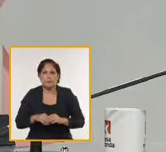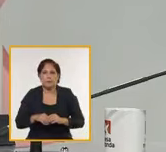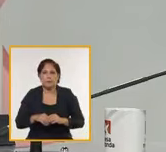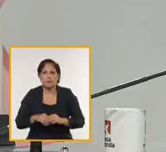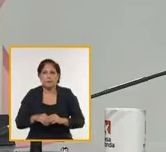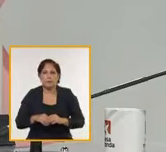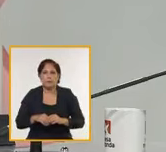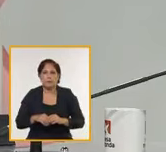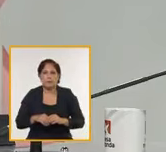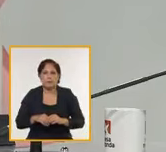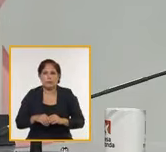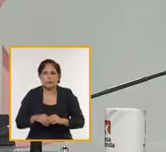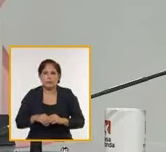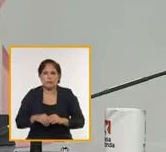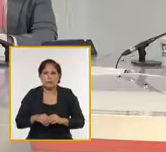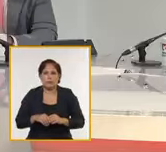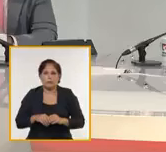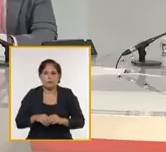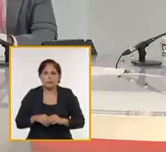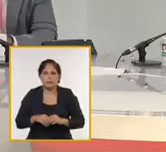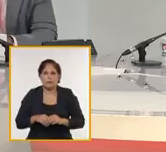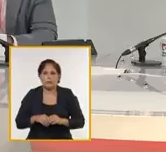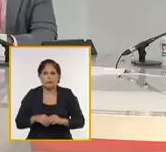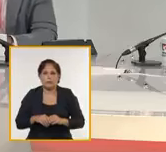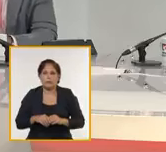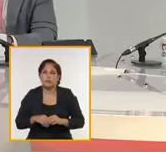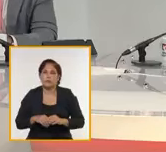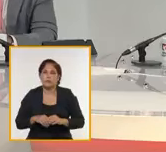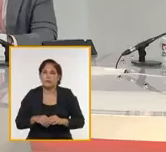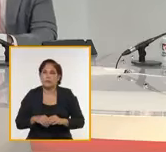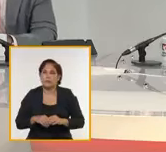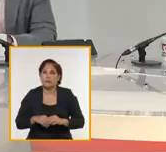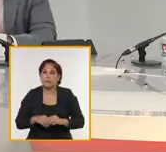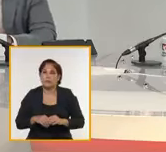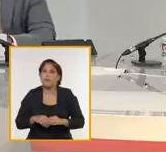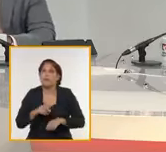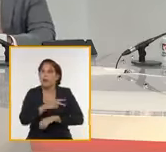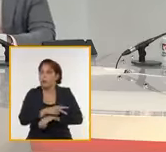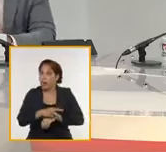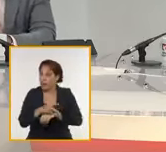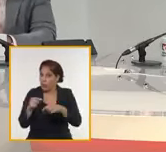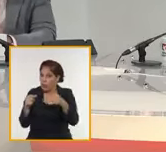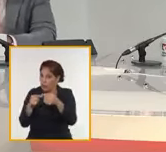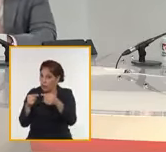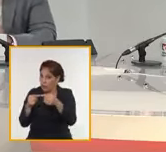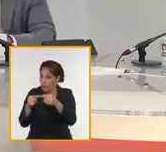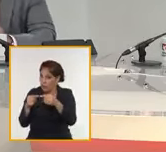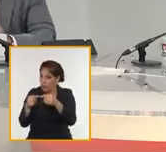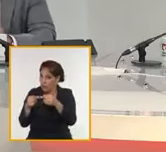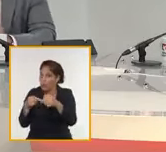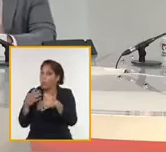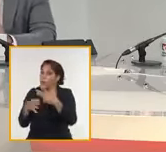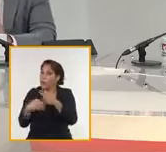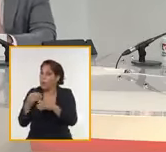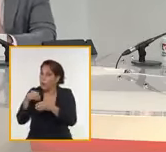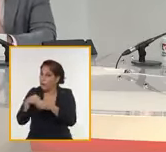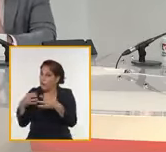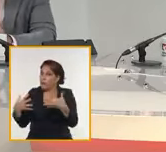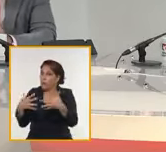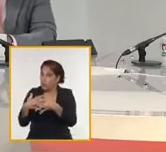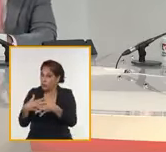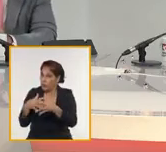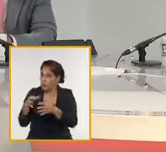está surgiendo. Y se tratan de países que vienen de contradicciones, de problemas en sus relaciones